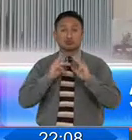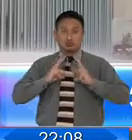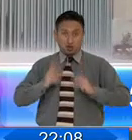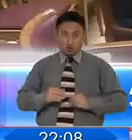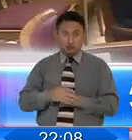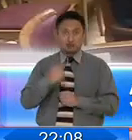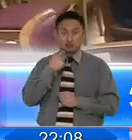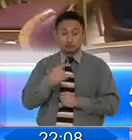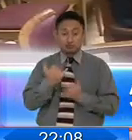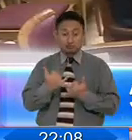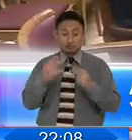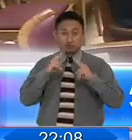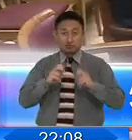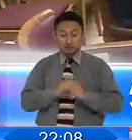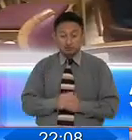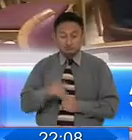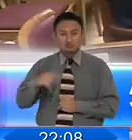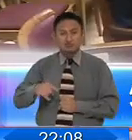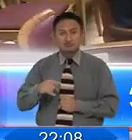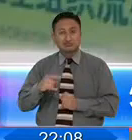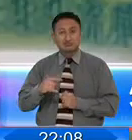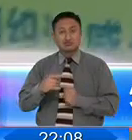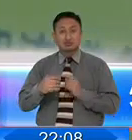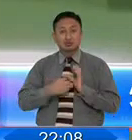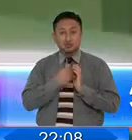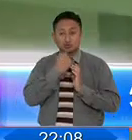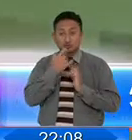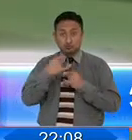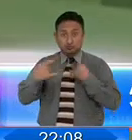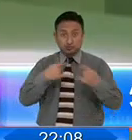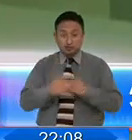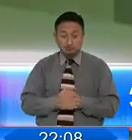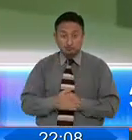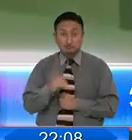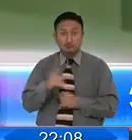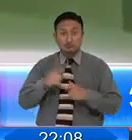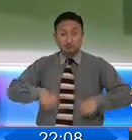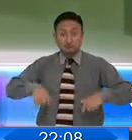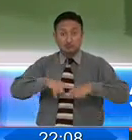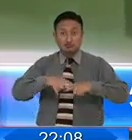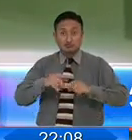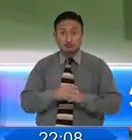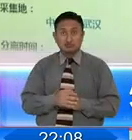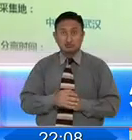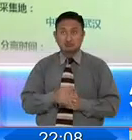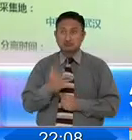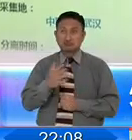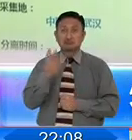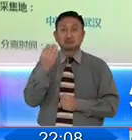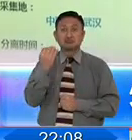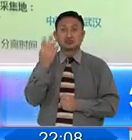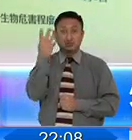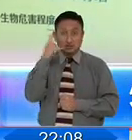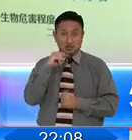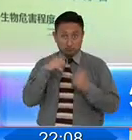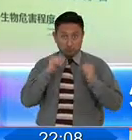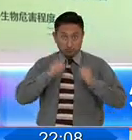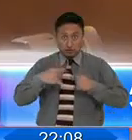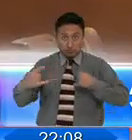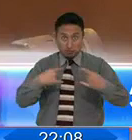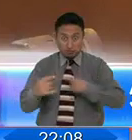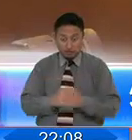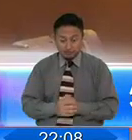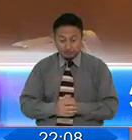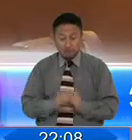manifestó que se investiga si la propagación del virus también se produce dentro del periodo de incubación, que dura alrededor de 14 días, y asimismo